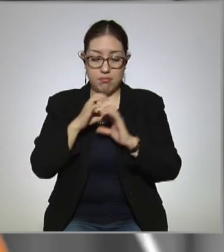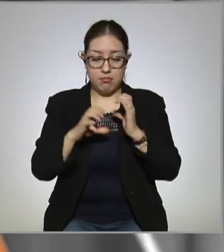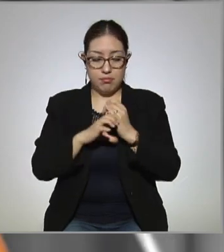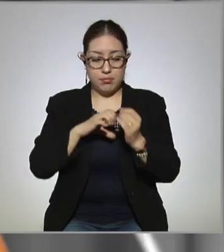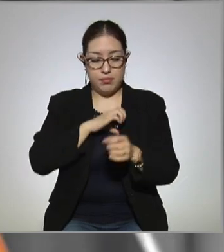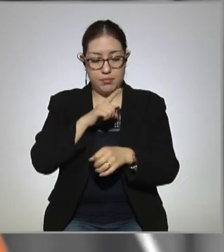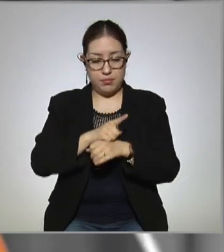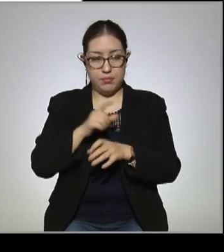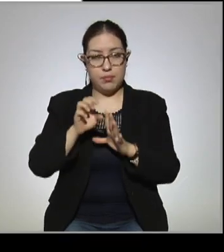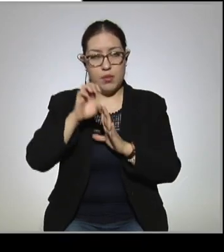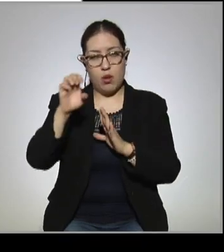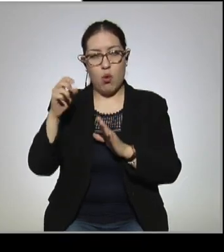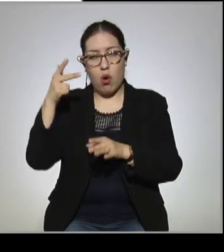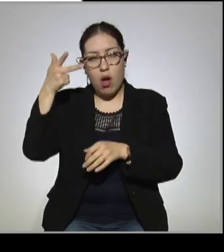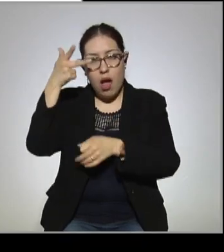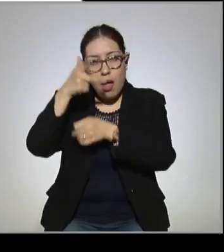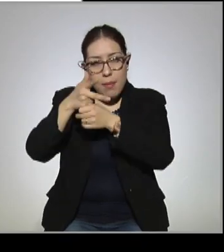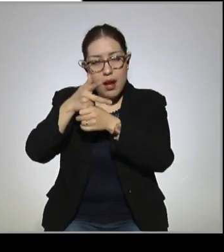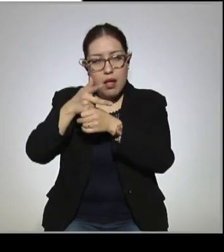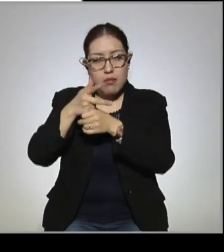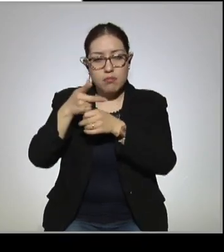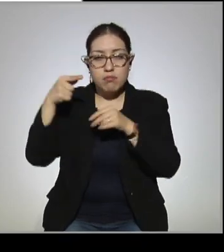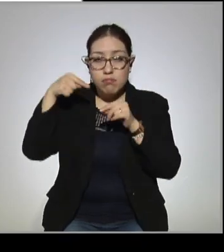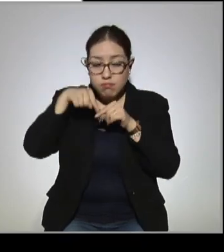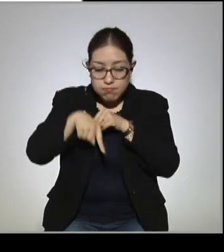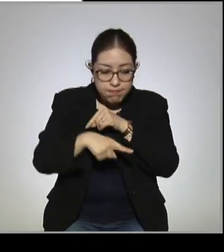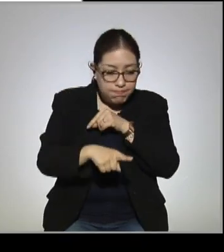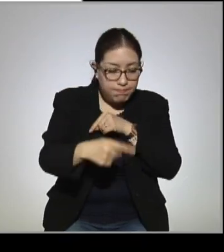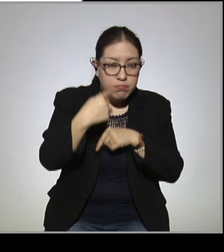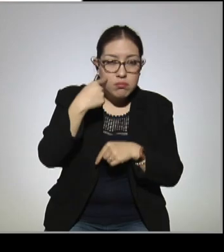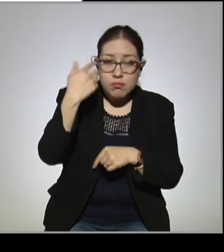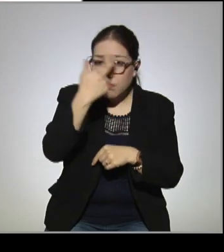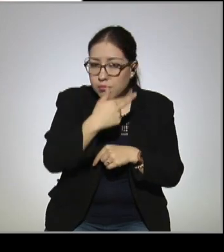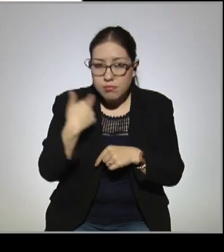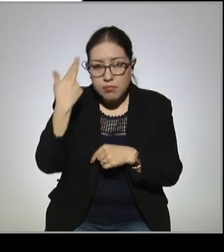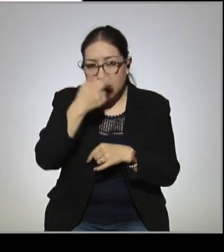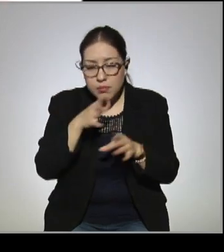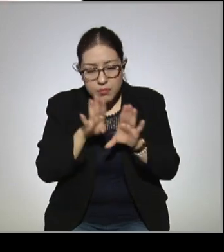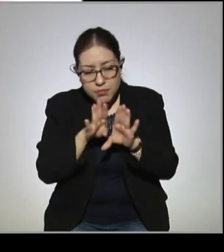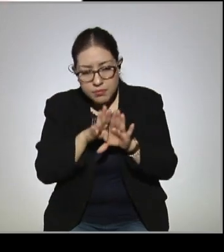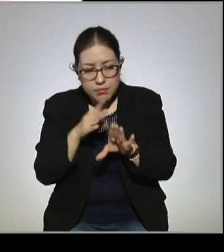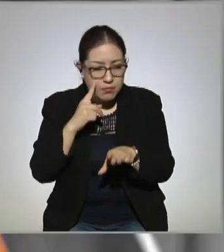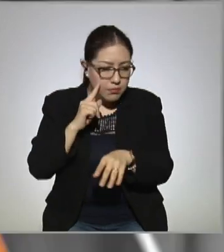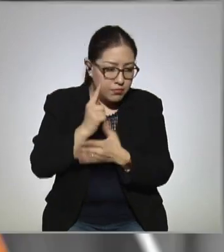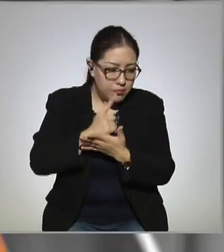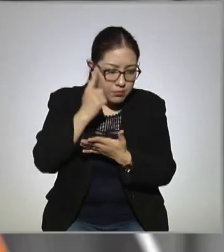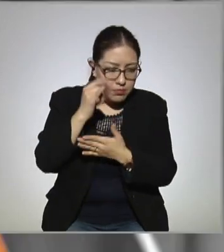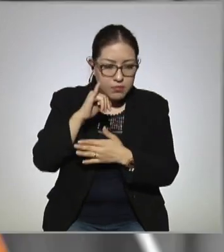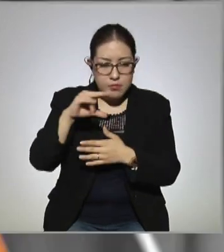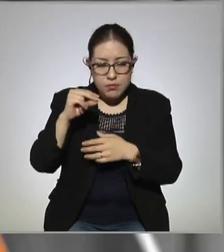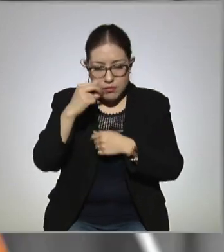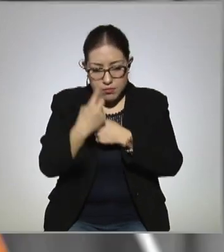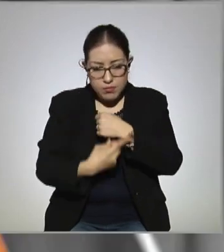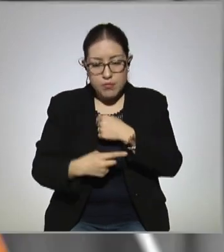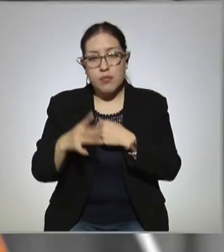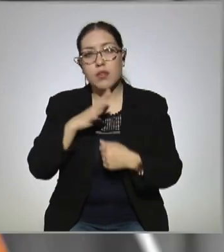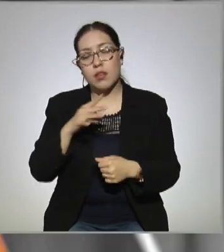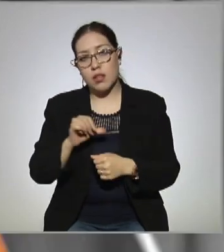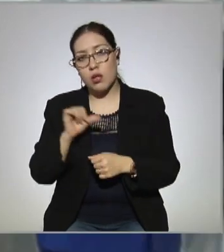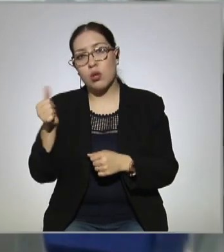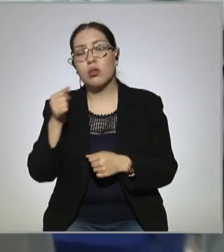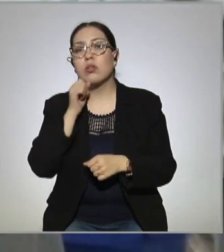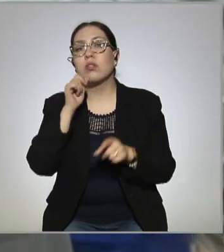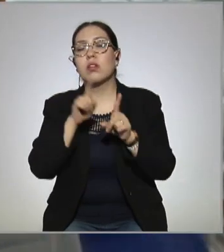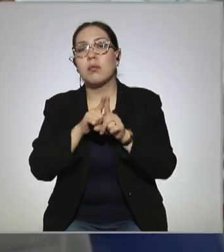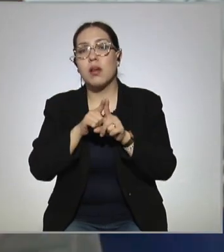caso una cámara, a través de la cual podemos observar la lesión, y a través de otro portal